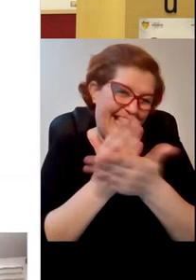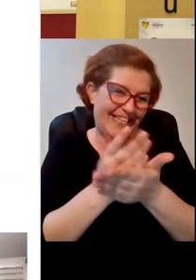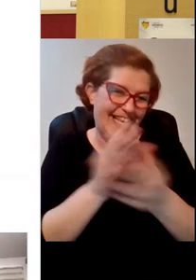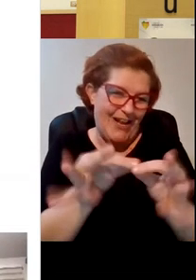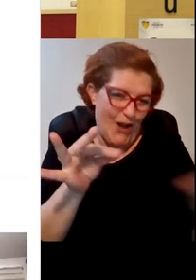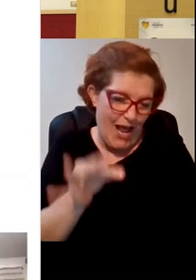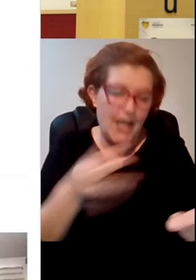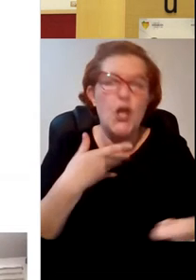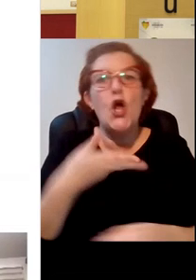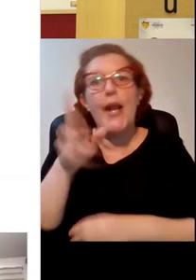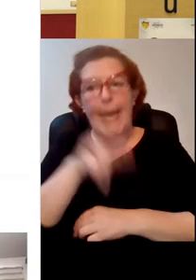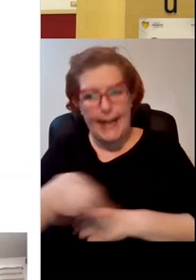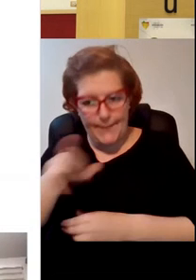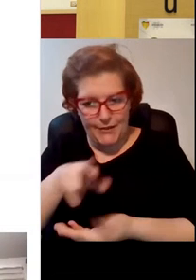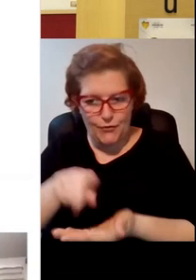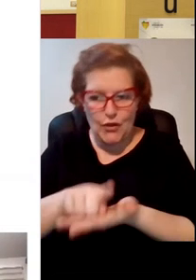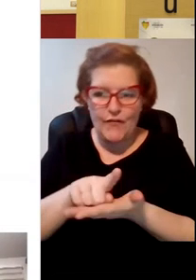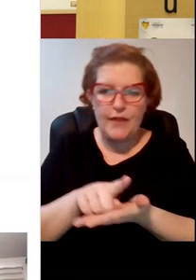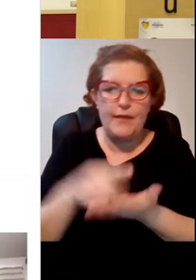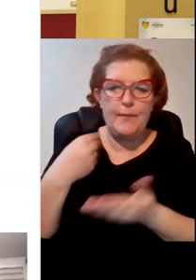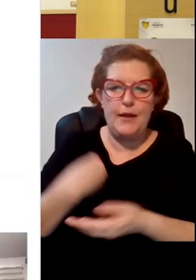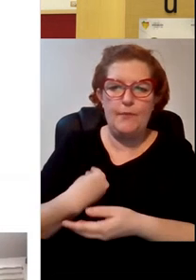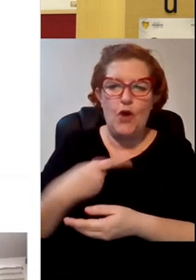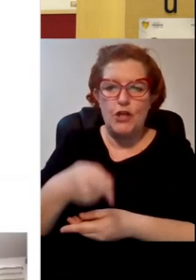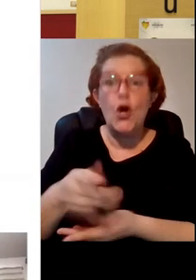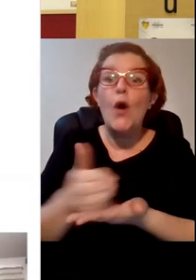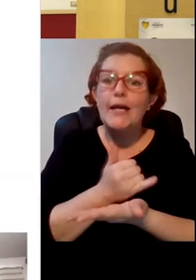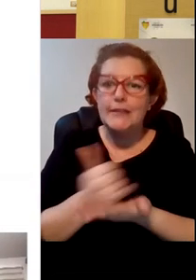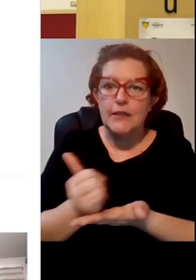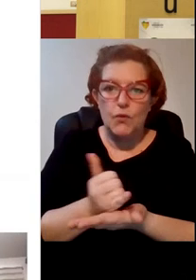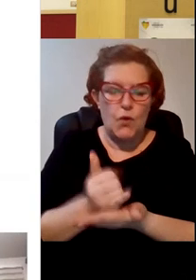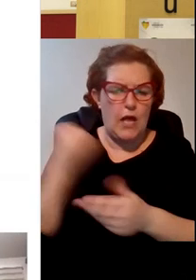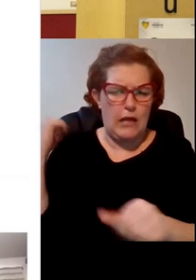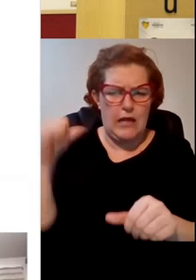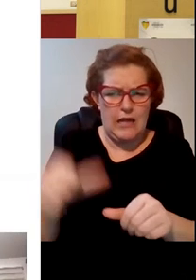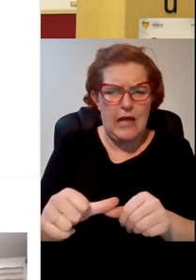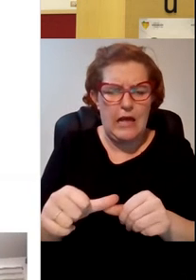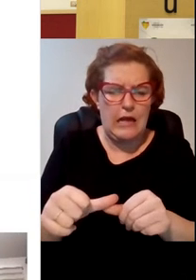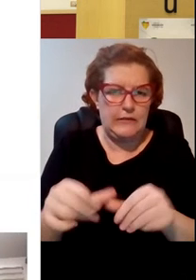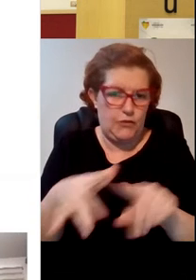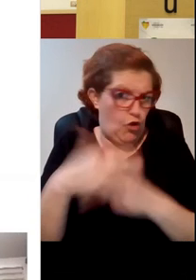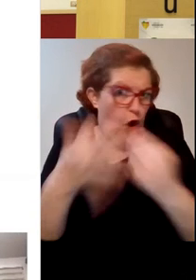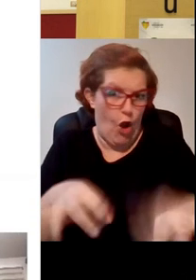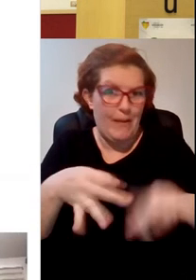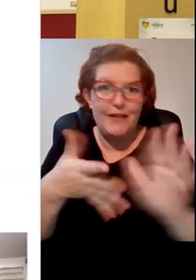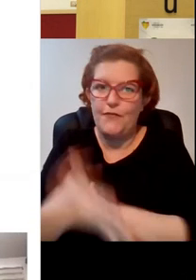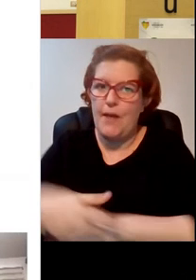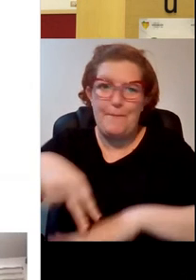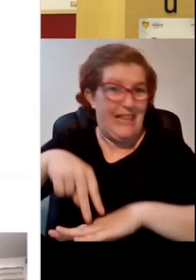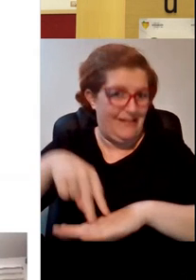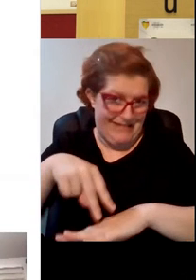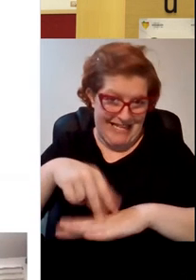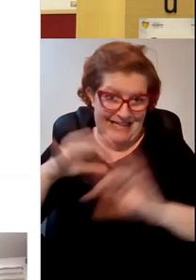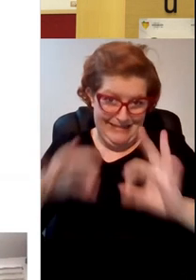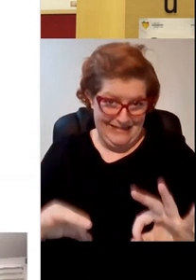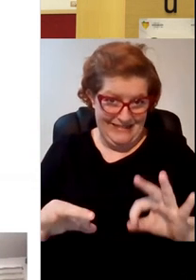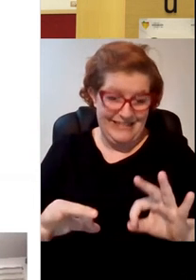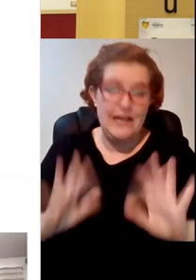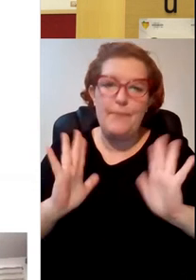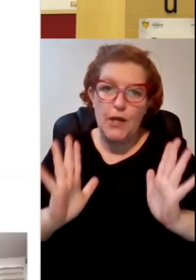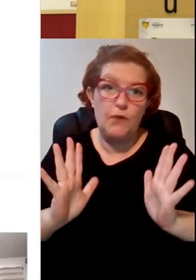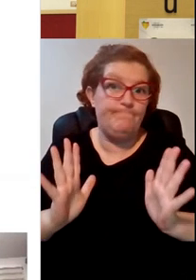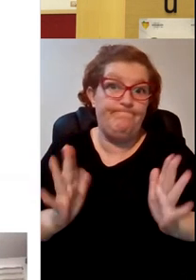sido repito que esta es una asignatura que en condiciones normales tendría que haberse realizado de manera presencial